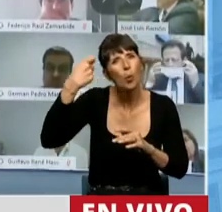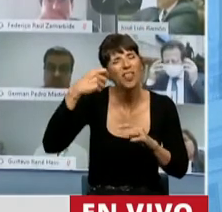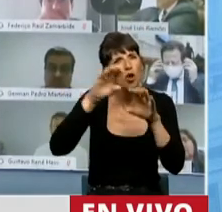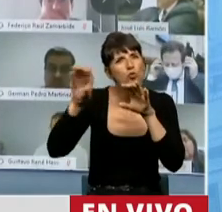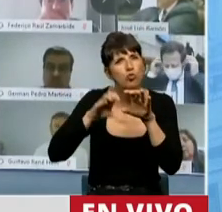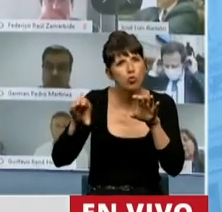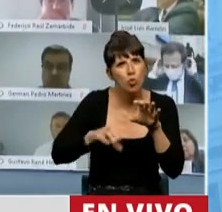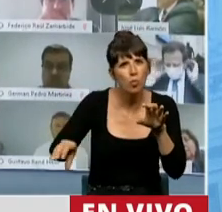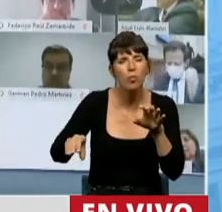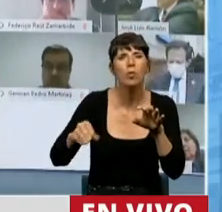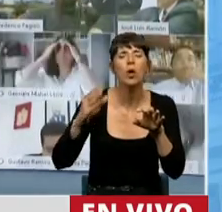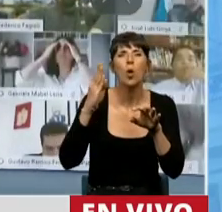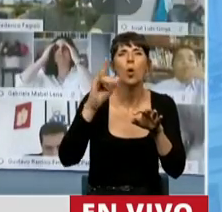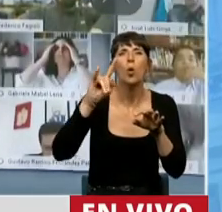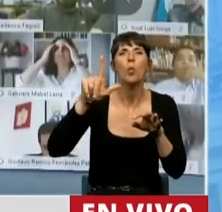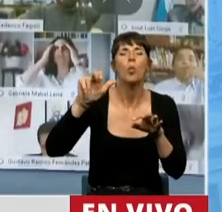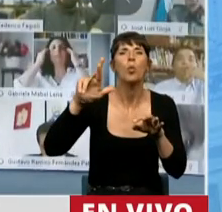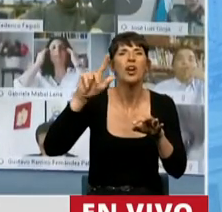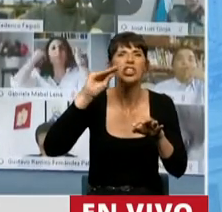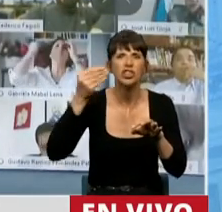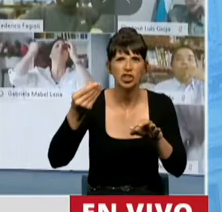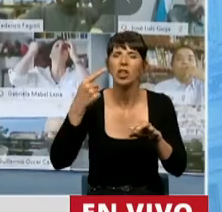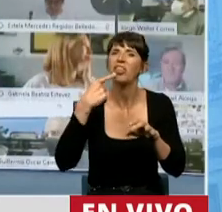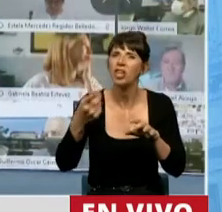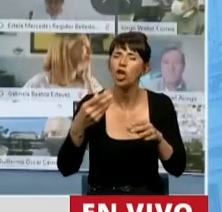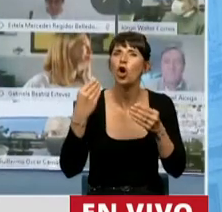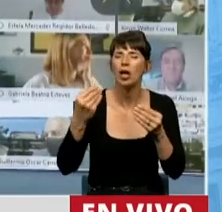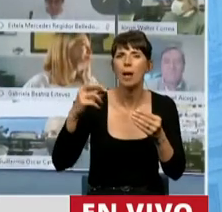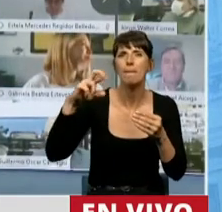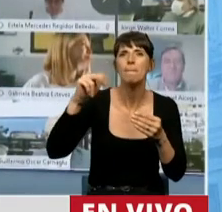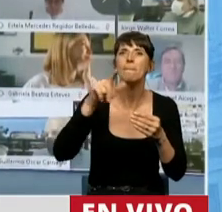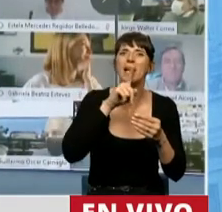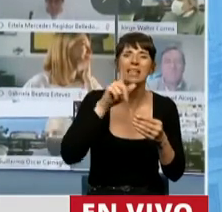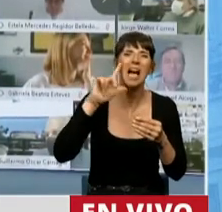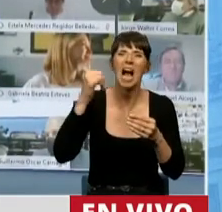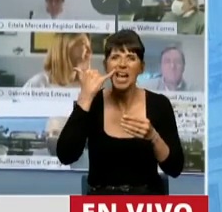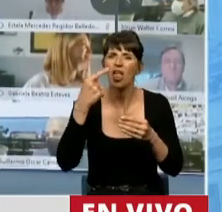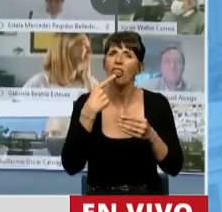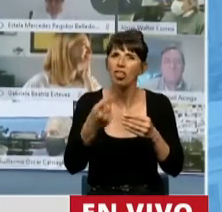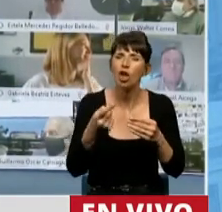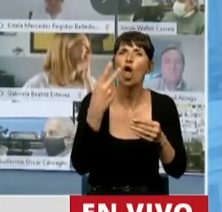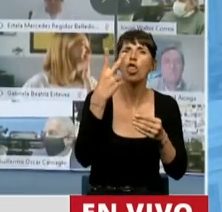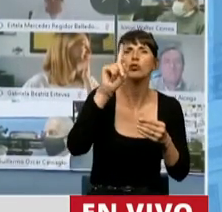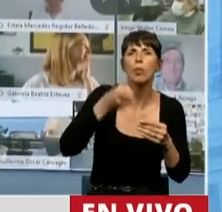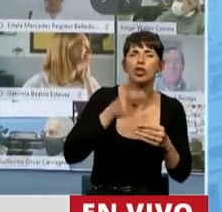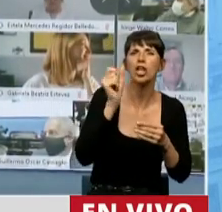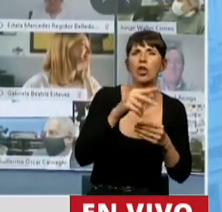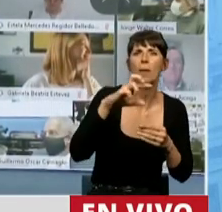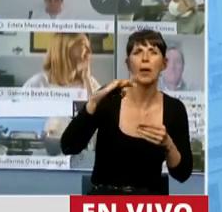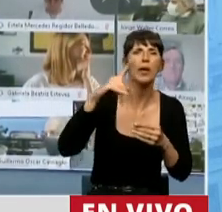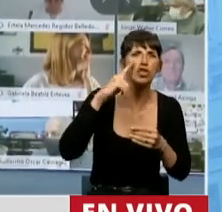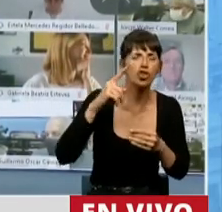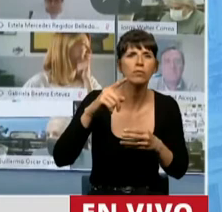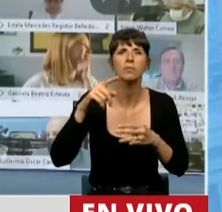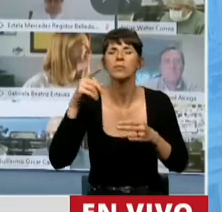de Hacienda, en referencia a Alfonso Pratgay, se enteraba por los diarios que el 2% del PBI se iba a una reparación histórica que